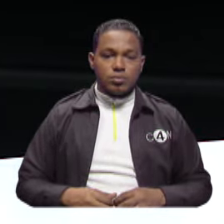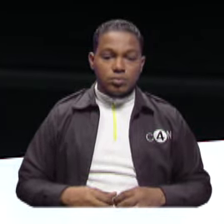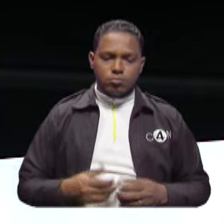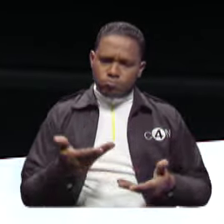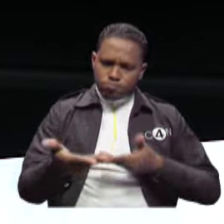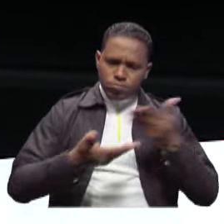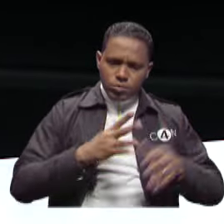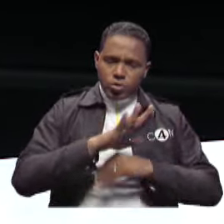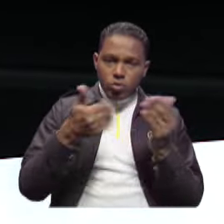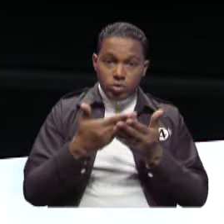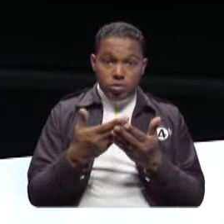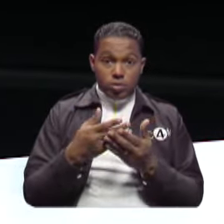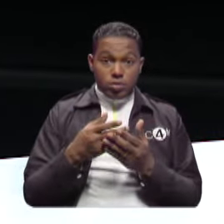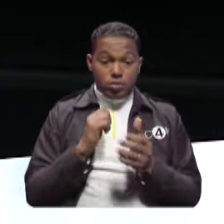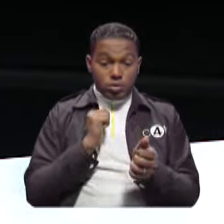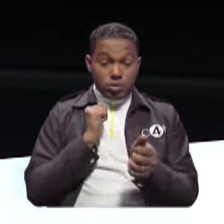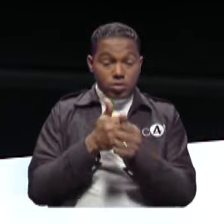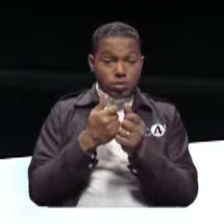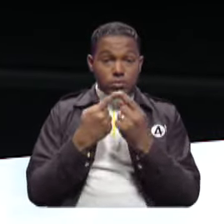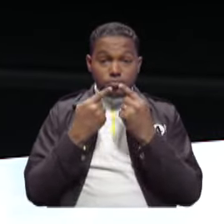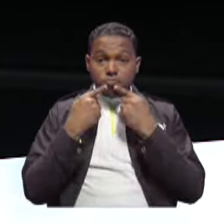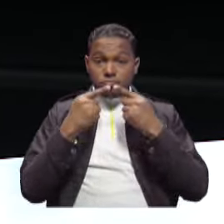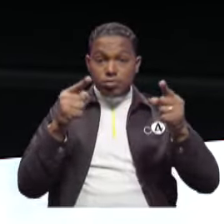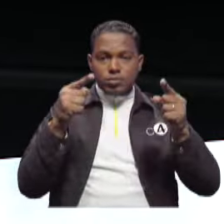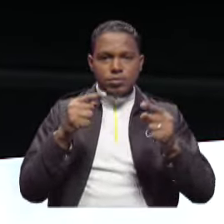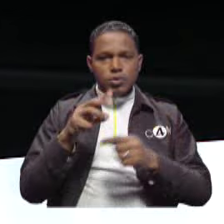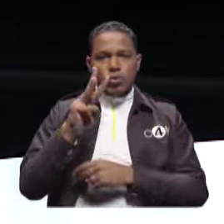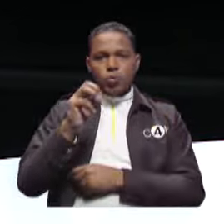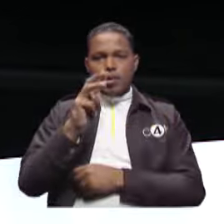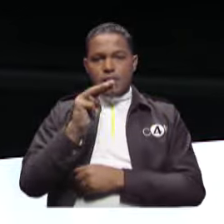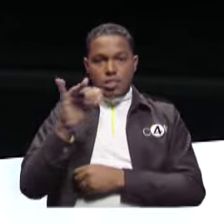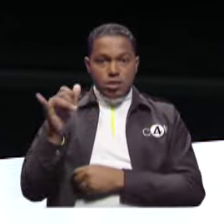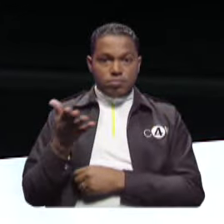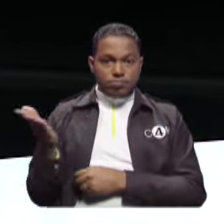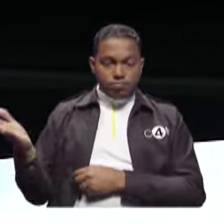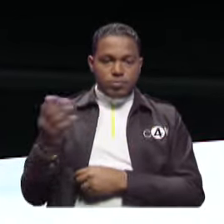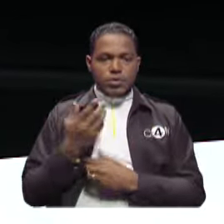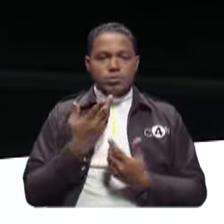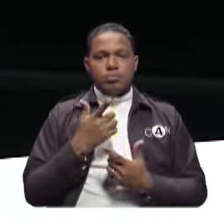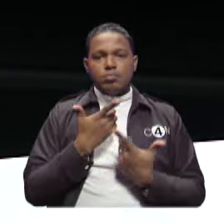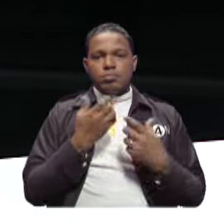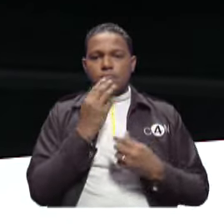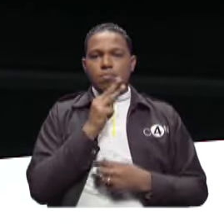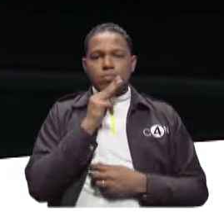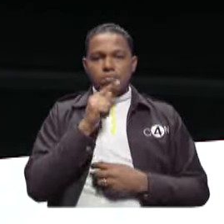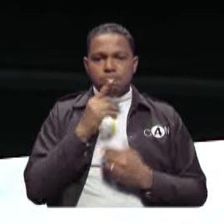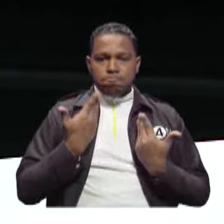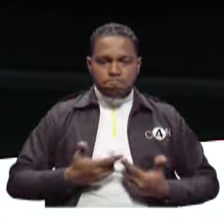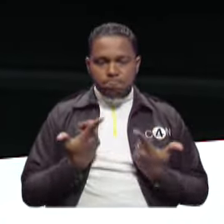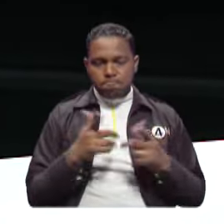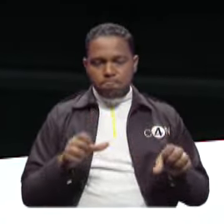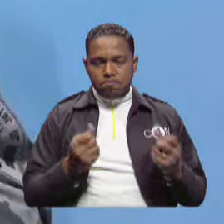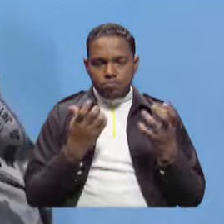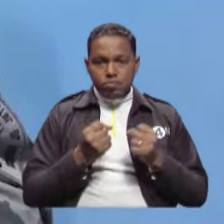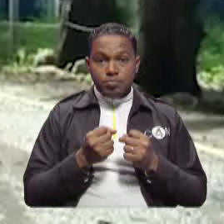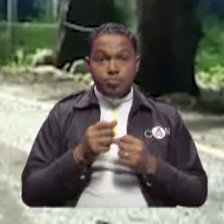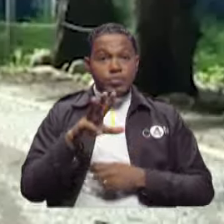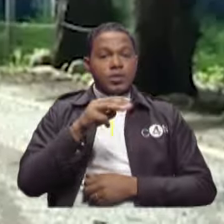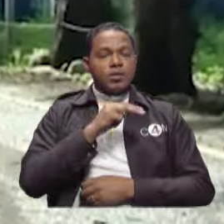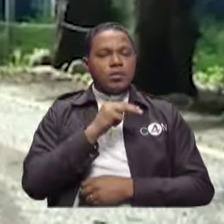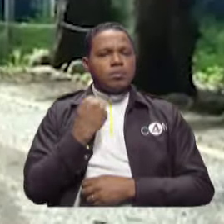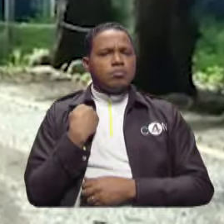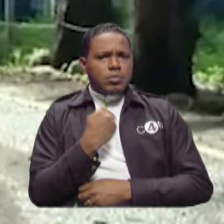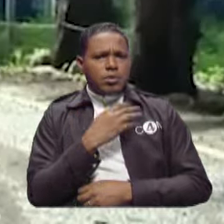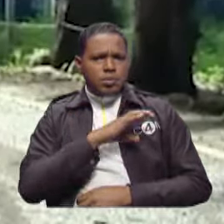Sean todos bienvenidos a una actualización noticiosa. Wendy Mora y Matthew Terrero en el lenguaje de señas para contarles que agentes de la Policía